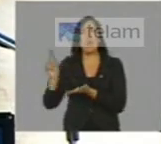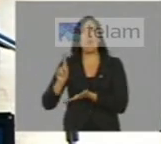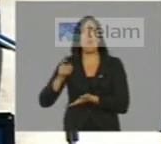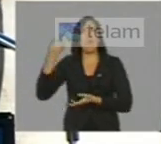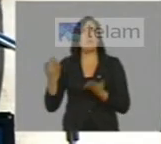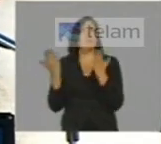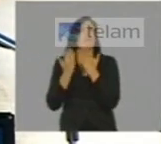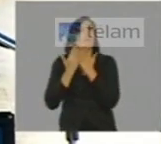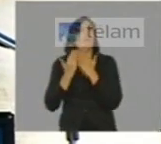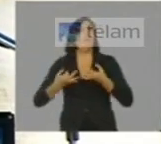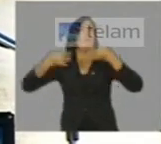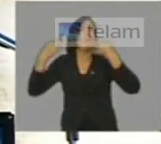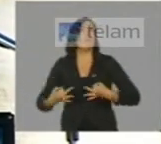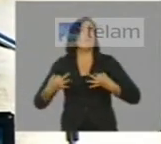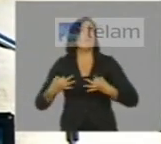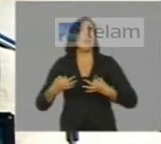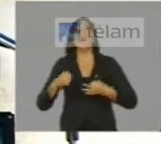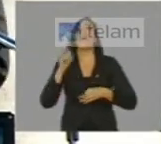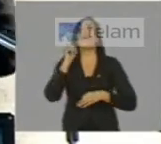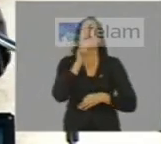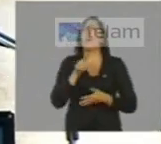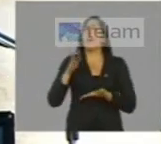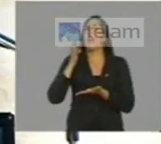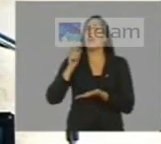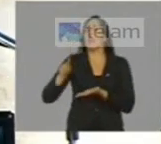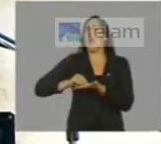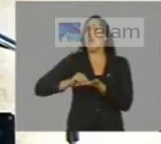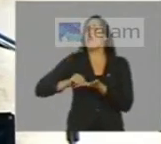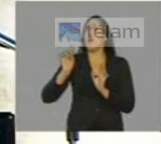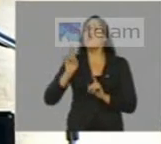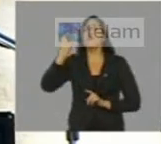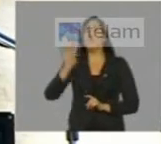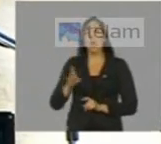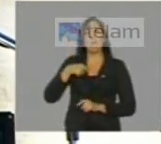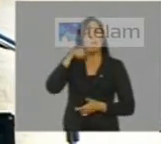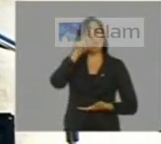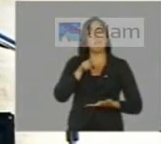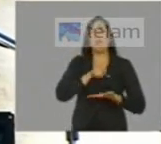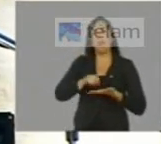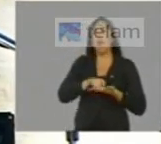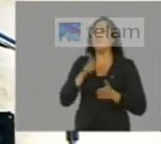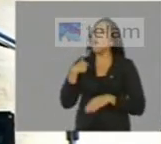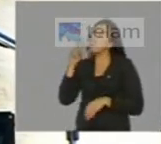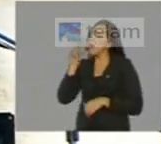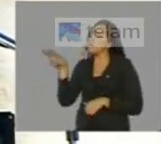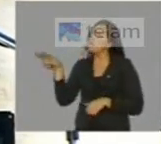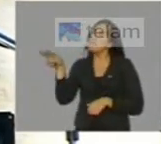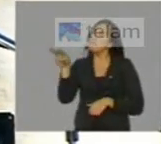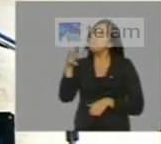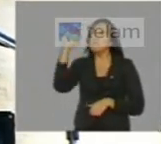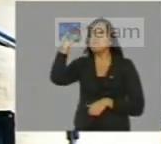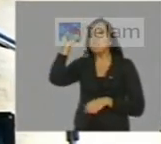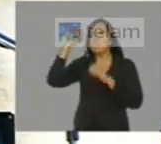académico nombrado por la Academia del Derecho, que es simplemente un observador crítico, un